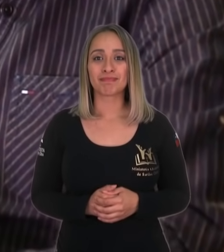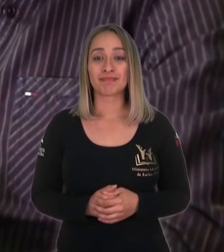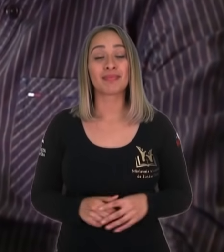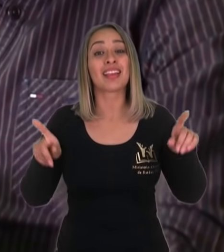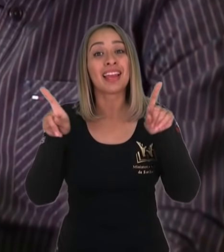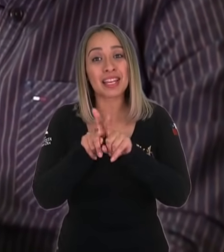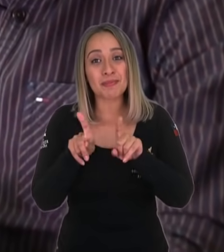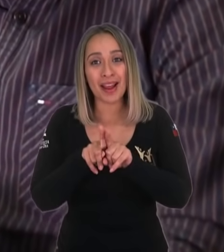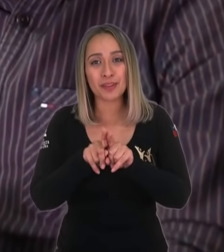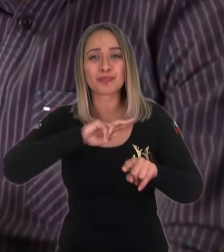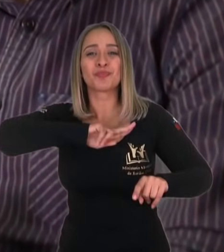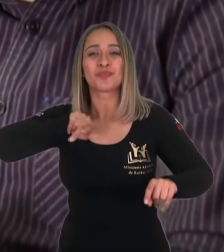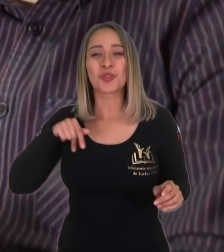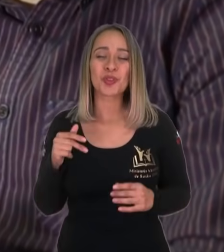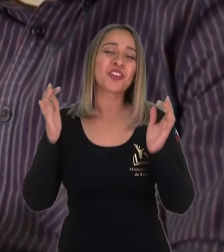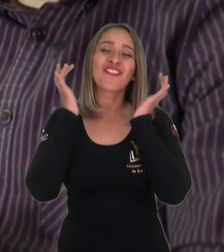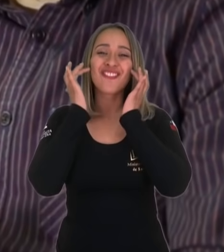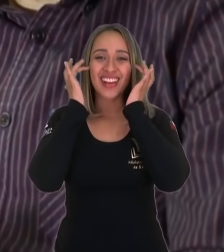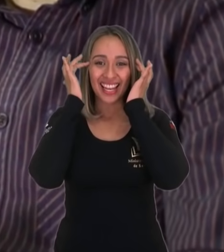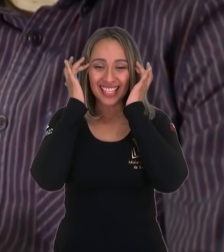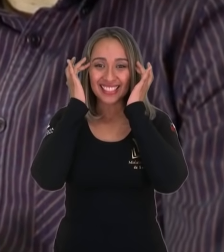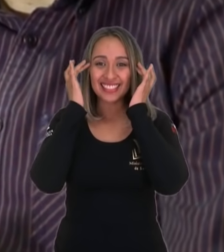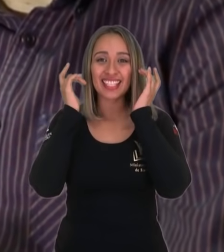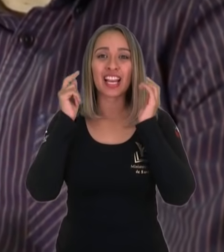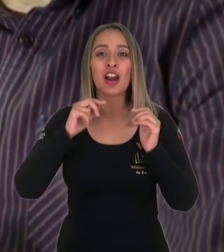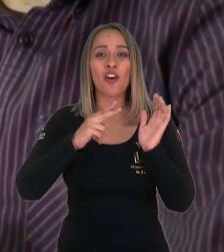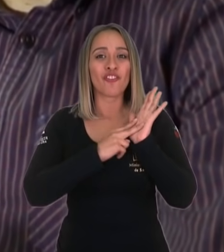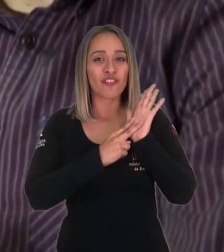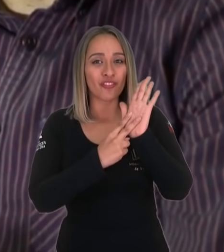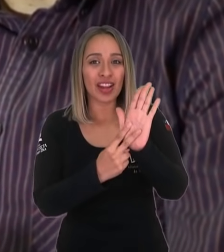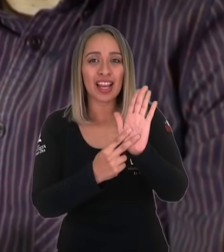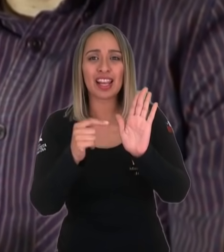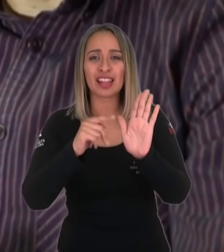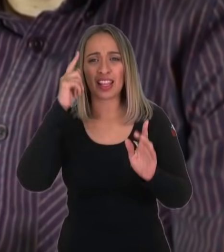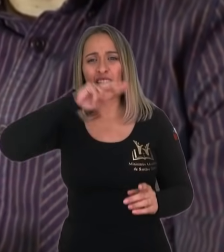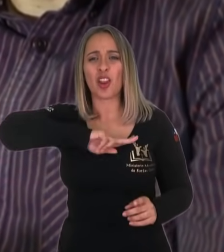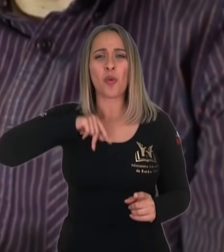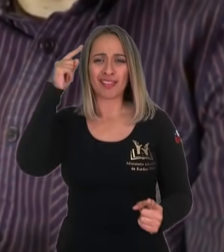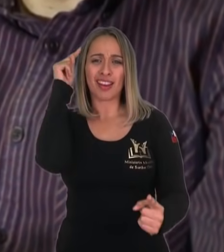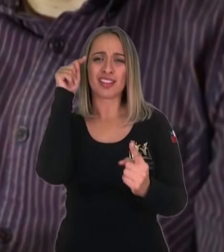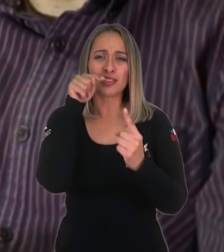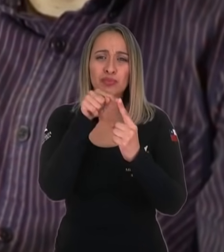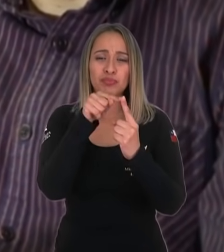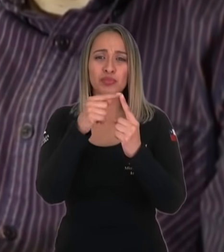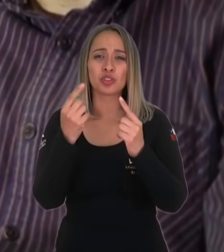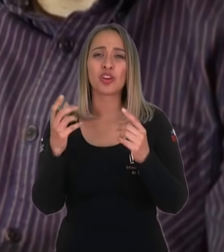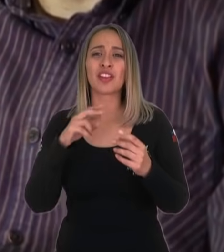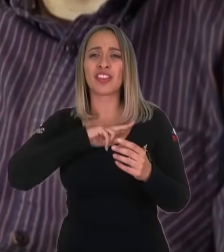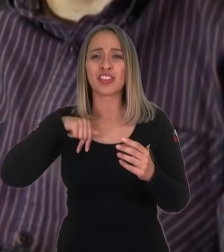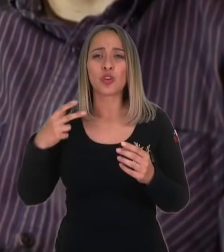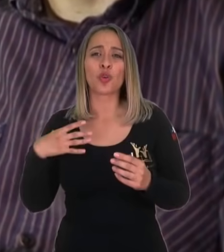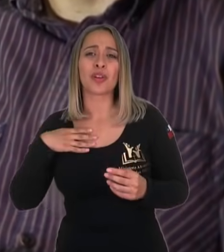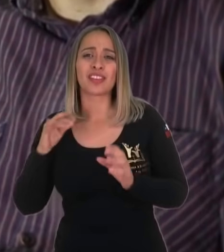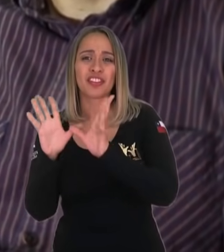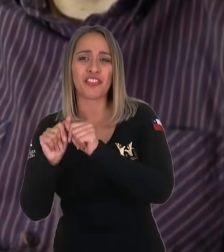Queridos hermanos, estamos muy felices con los resultados de la decisión que tomamos juntos de estar con nuestros hijos aquí